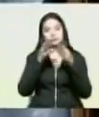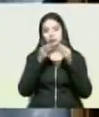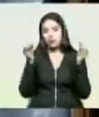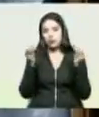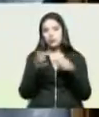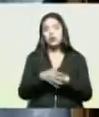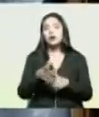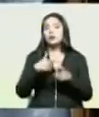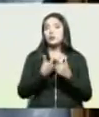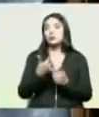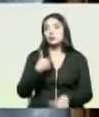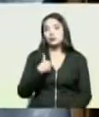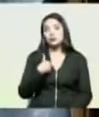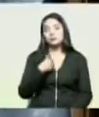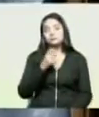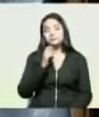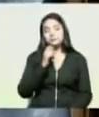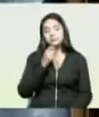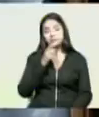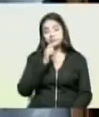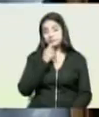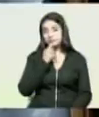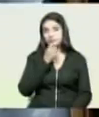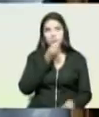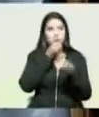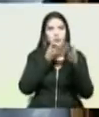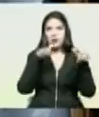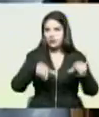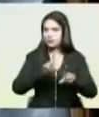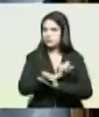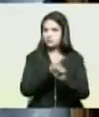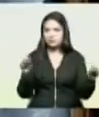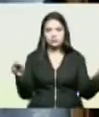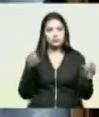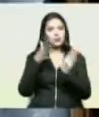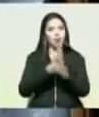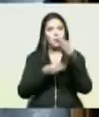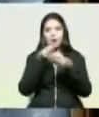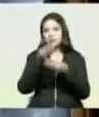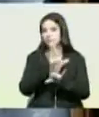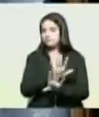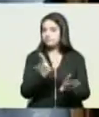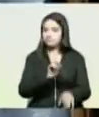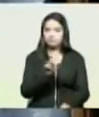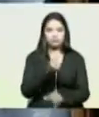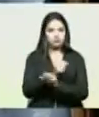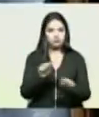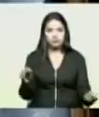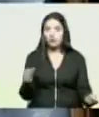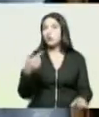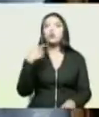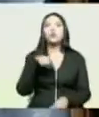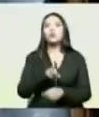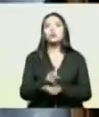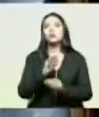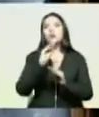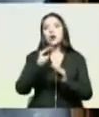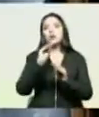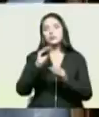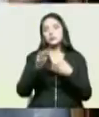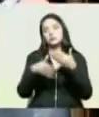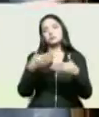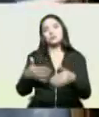yo me reservo legalmente, no puedo anunciarlo aquí, lo que se va a hacer. Solamente lo que he